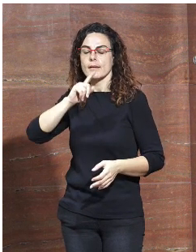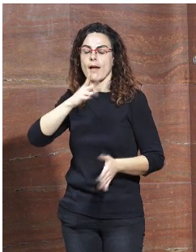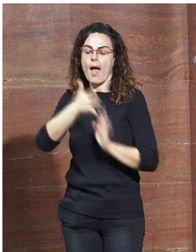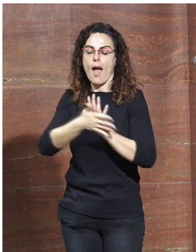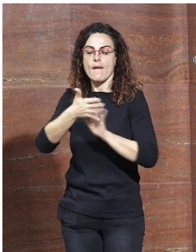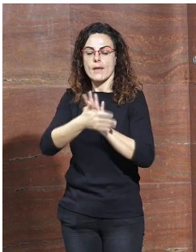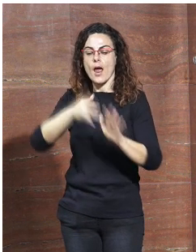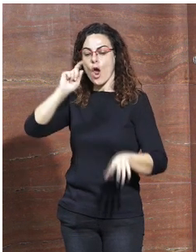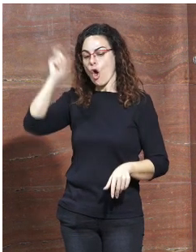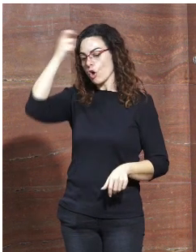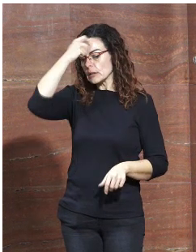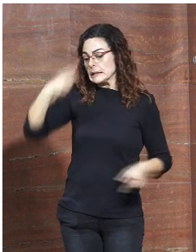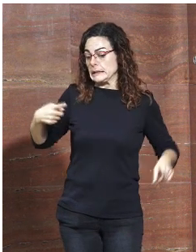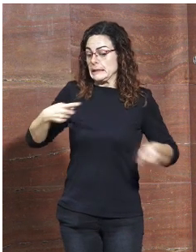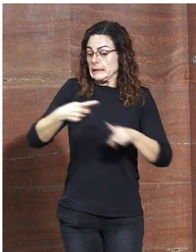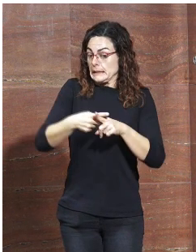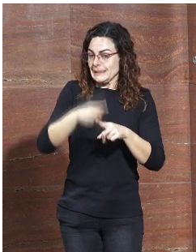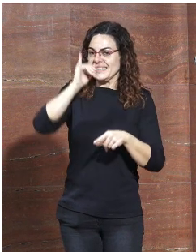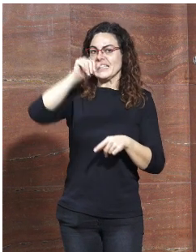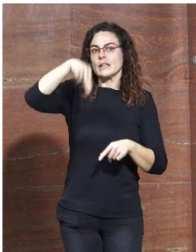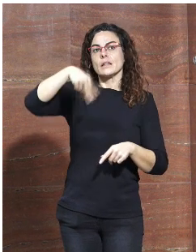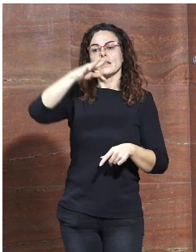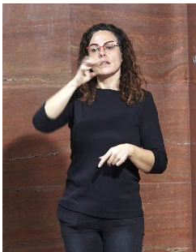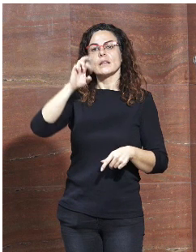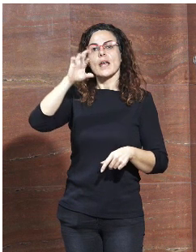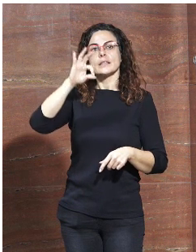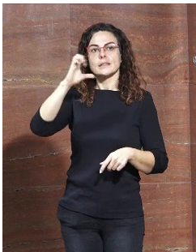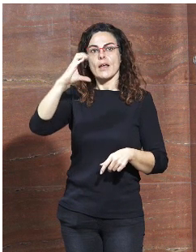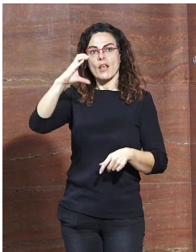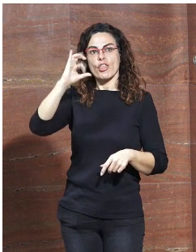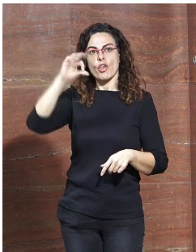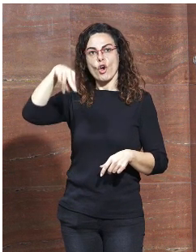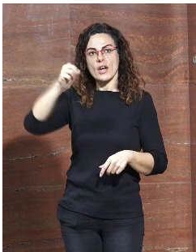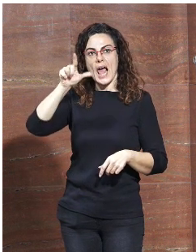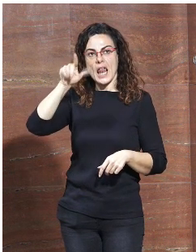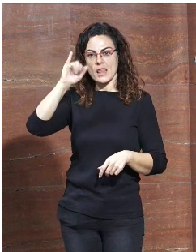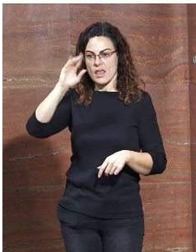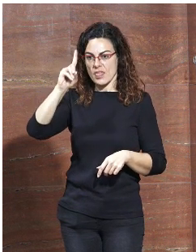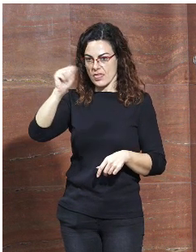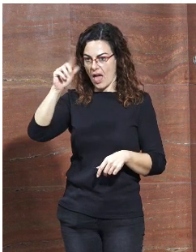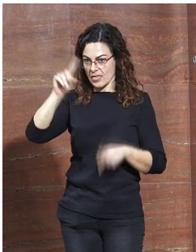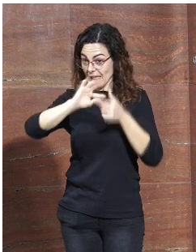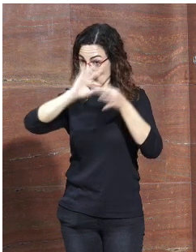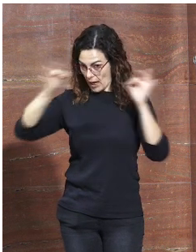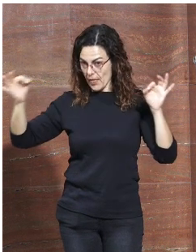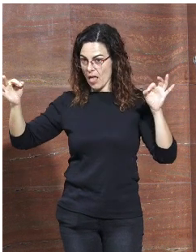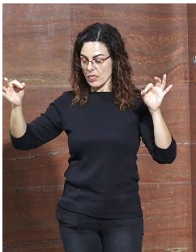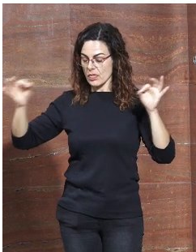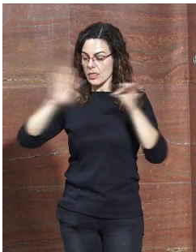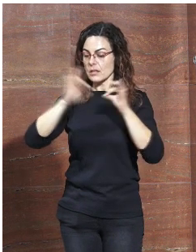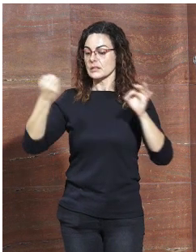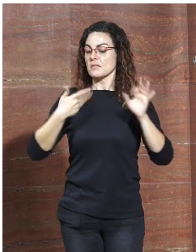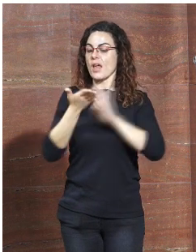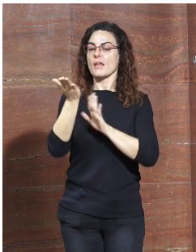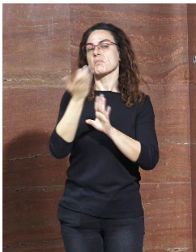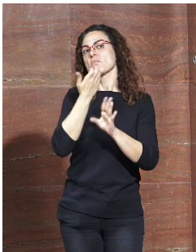de interseccionalidad, que es aquel enfoque que tiene en cuenta la forma en la que interactúan diferentes ejes de